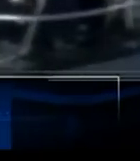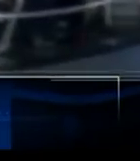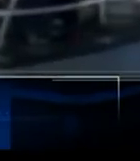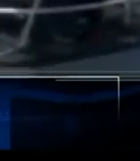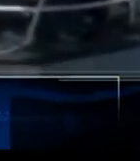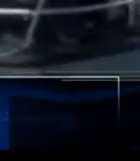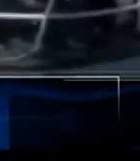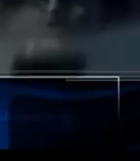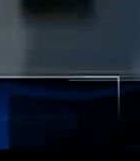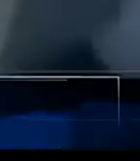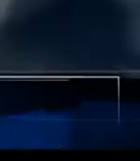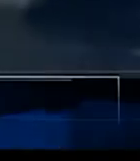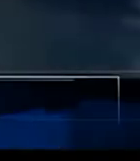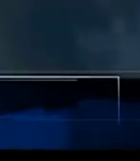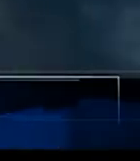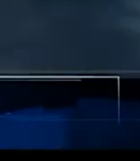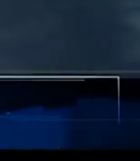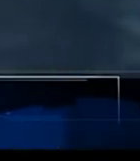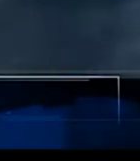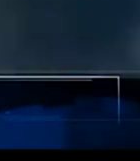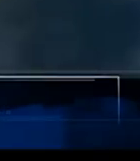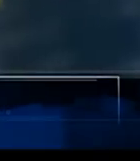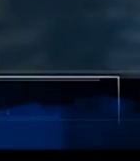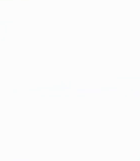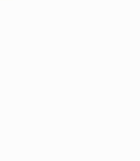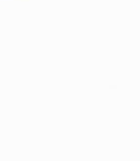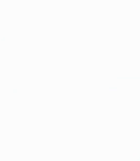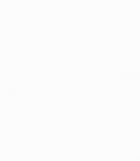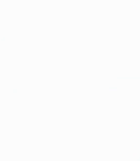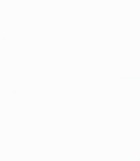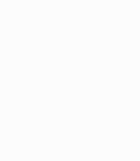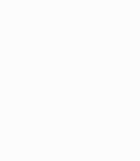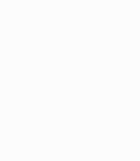miles de inmigrantes rescatados en el canal de Sicilia.